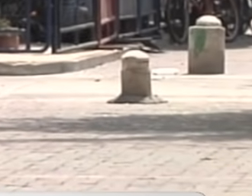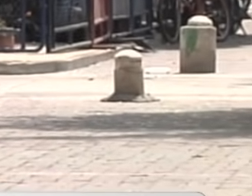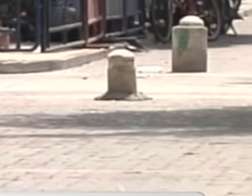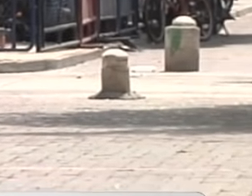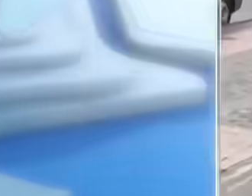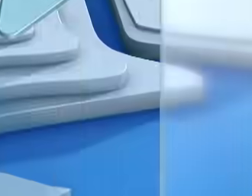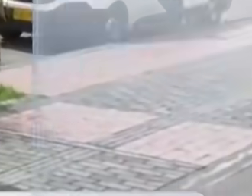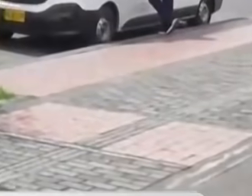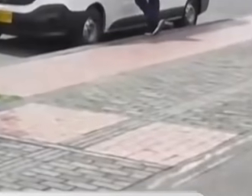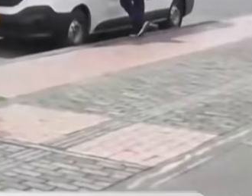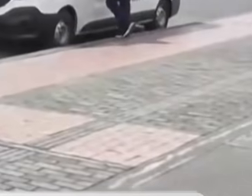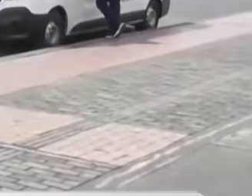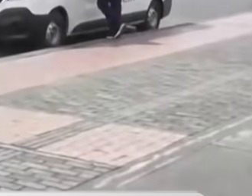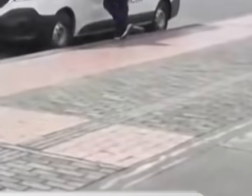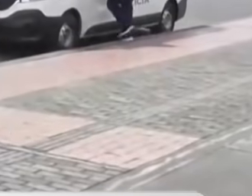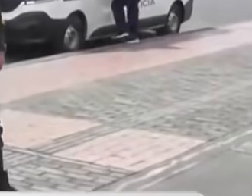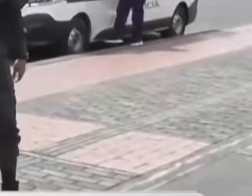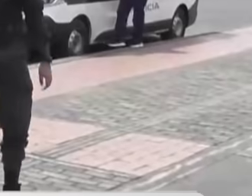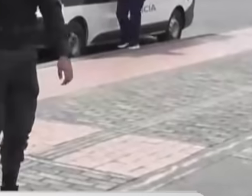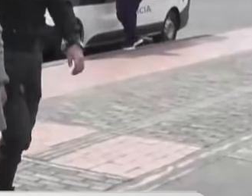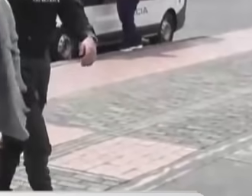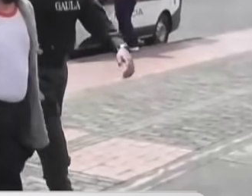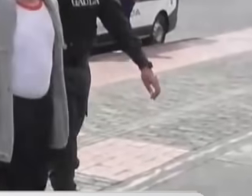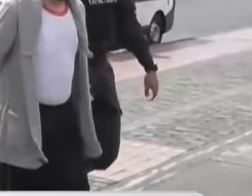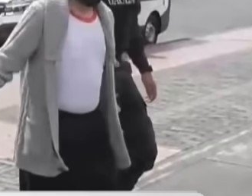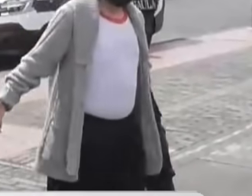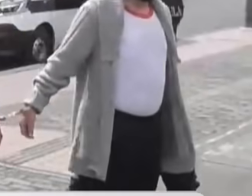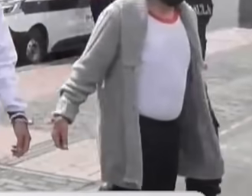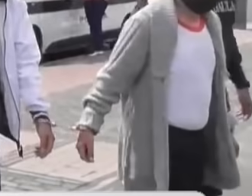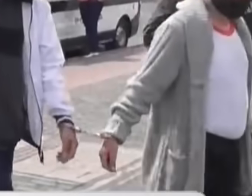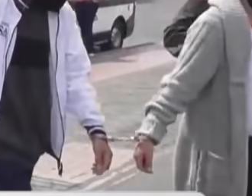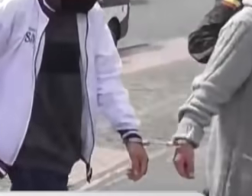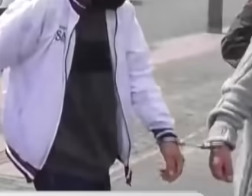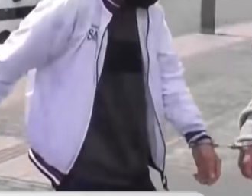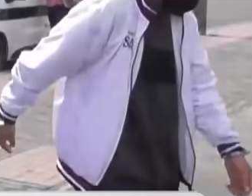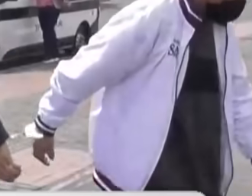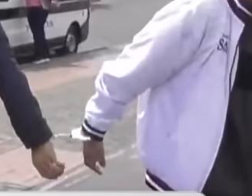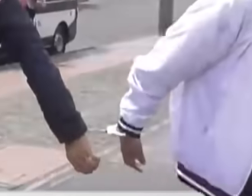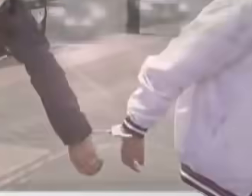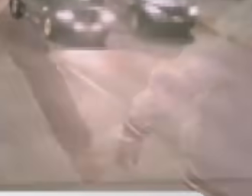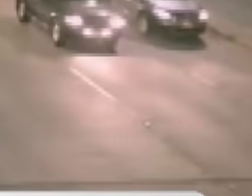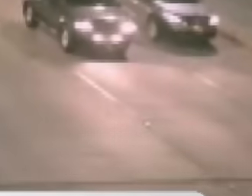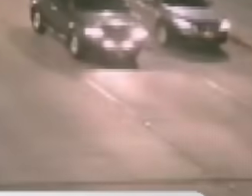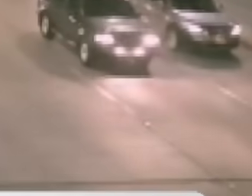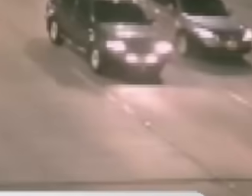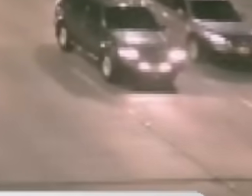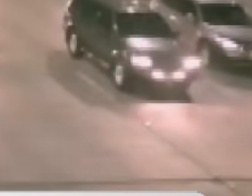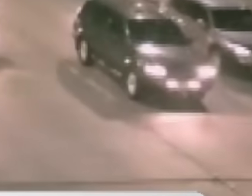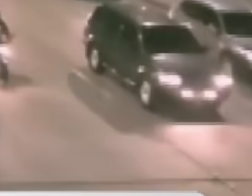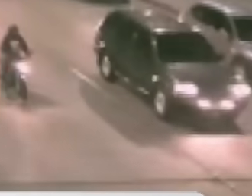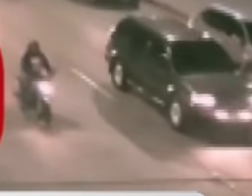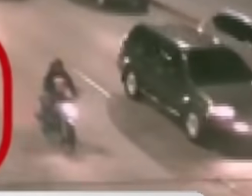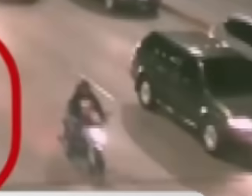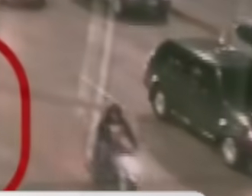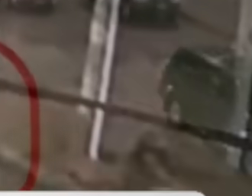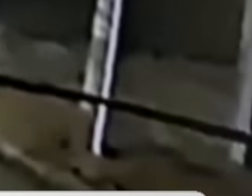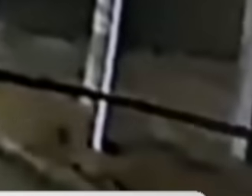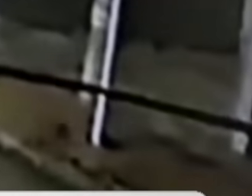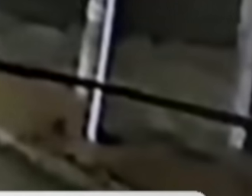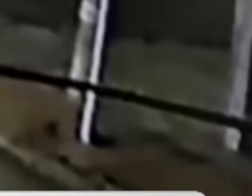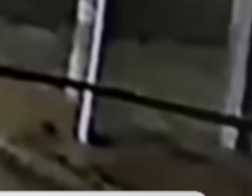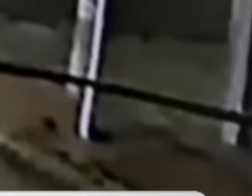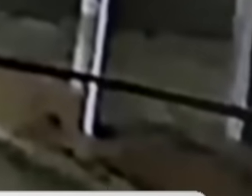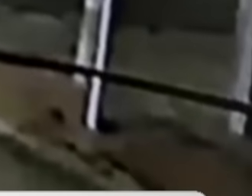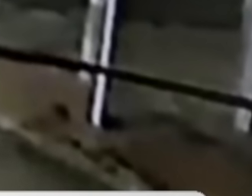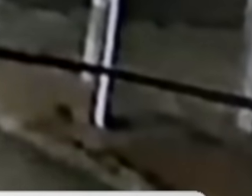carnaval. Cae banda delincuencial dedicada a hacer paseos millonarios a mujeres en Bogotá.